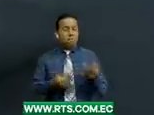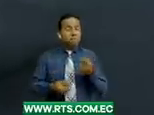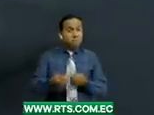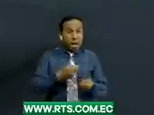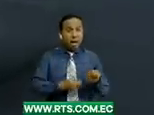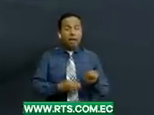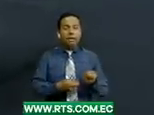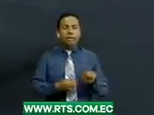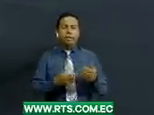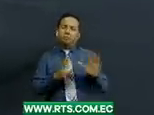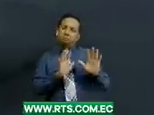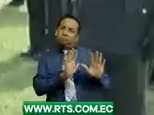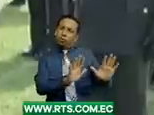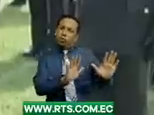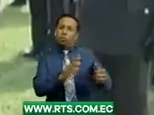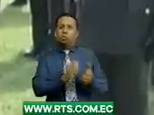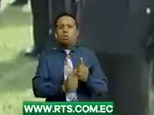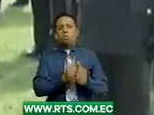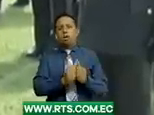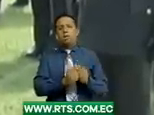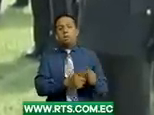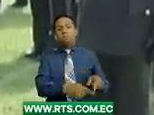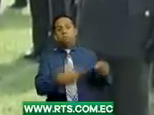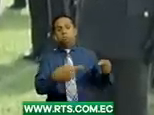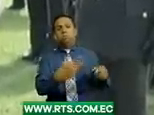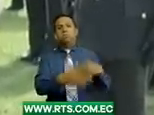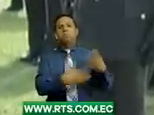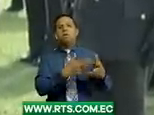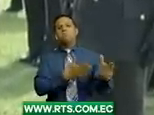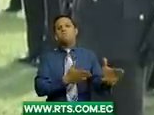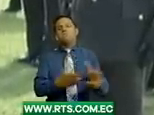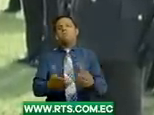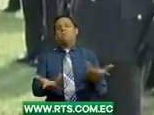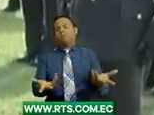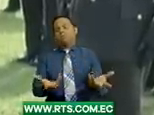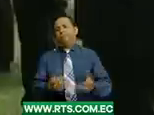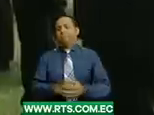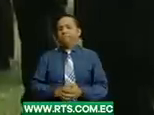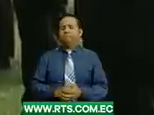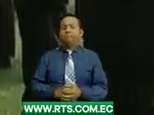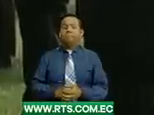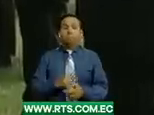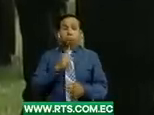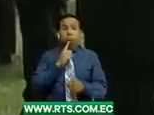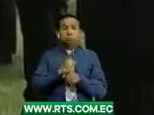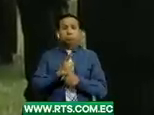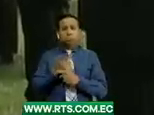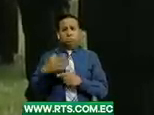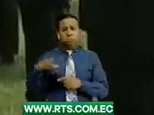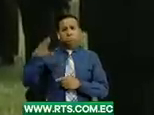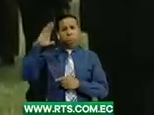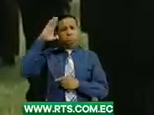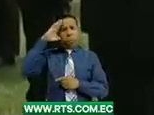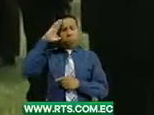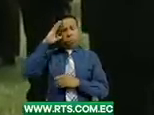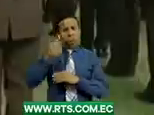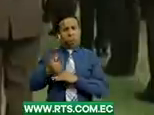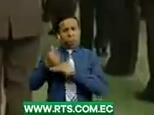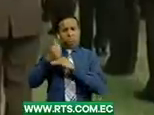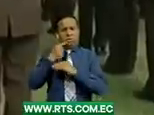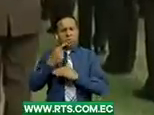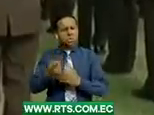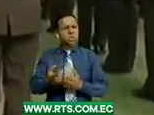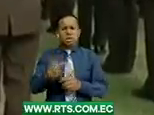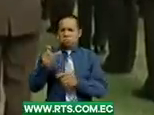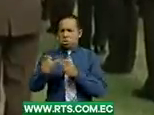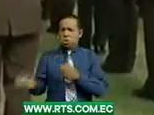flamante comandante de policía señaló que los 50.000 policías cuentan con el respaldo del alto mando, que las amenazas no tienen cabida, que los uniformados